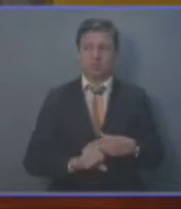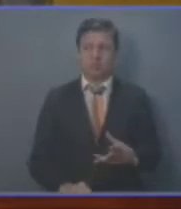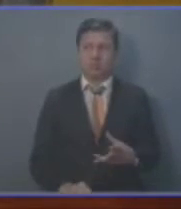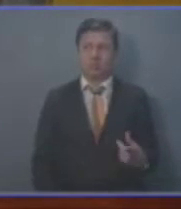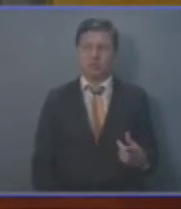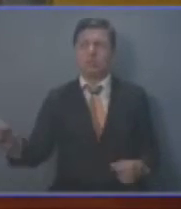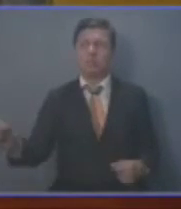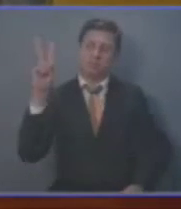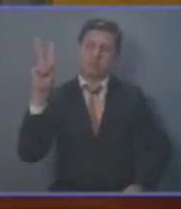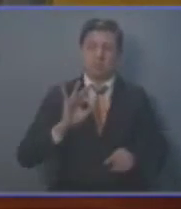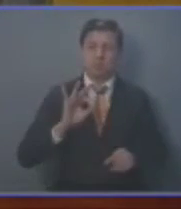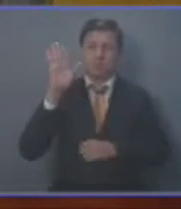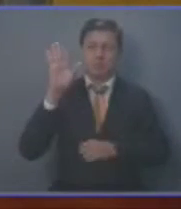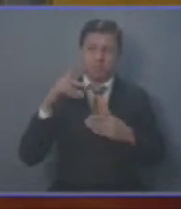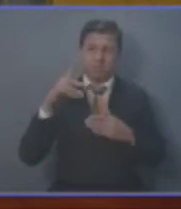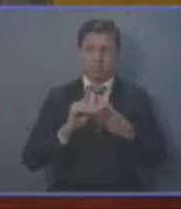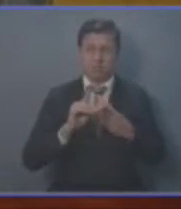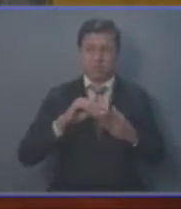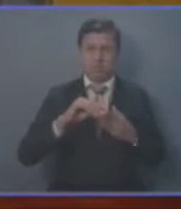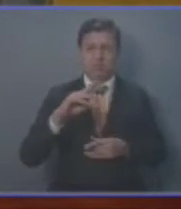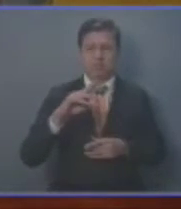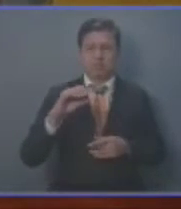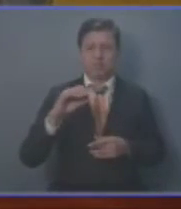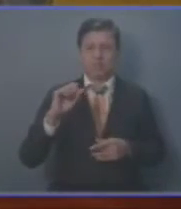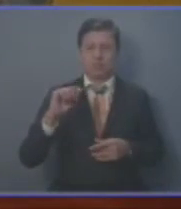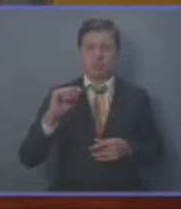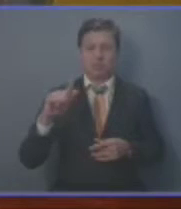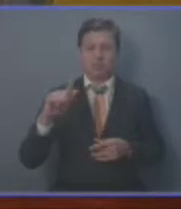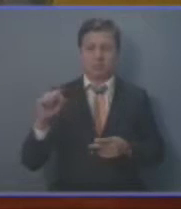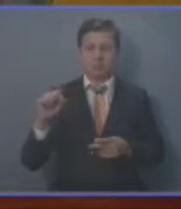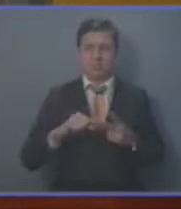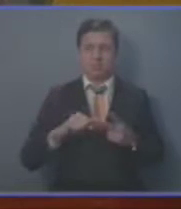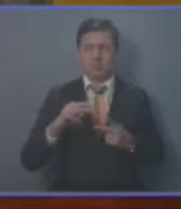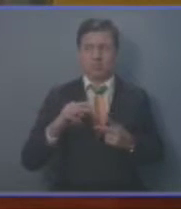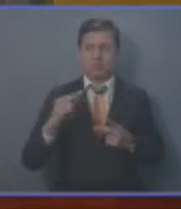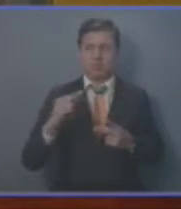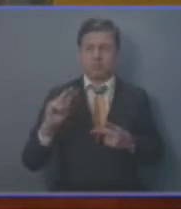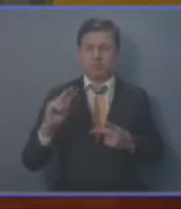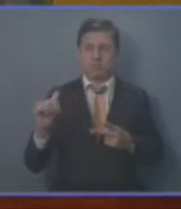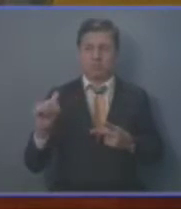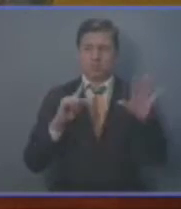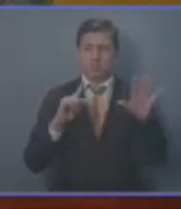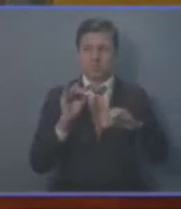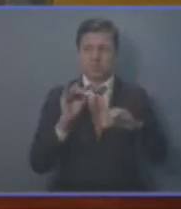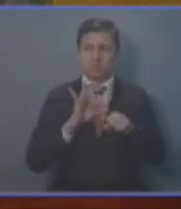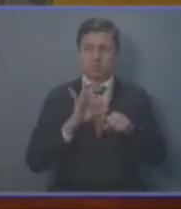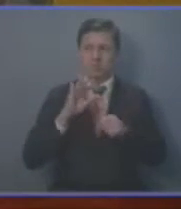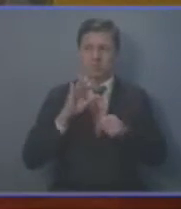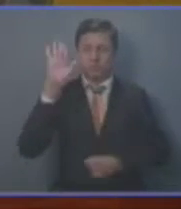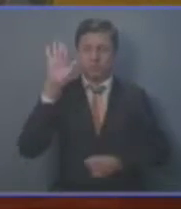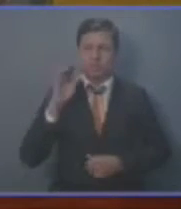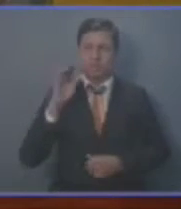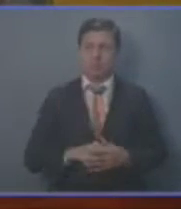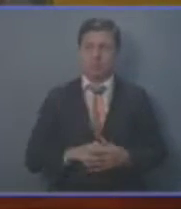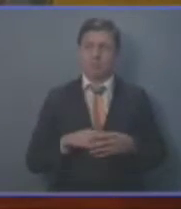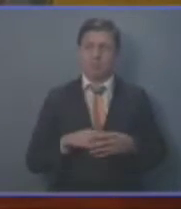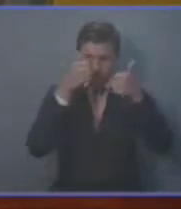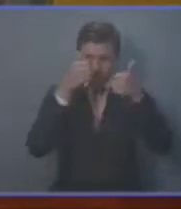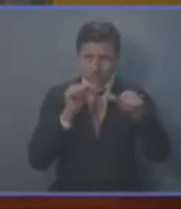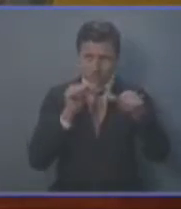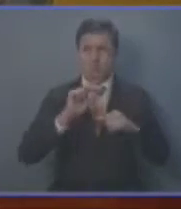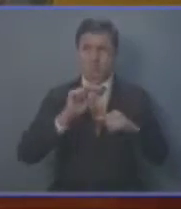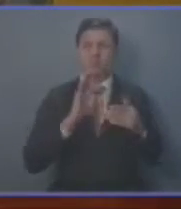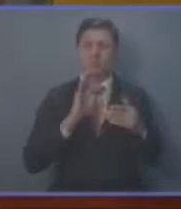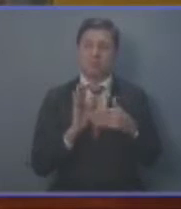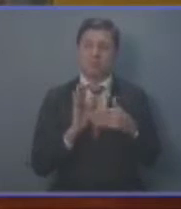y 2 a mano alzada del diputado Jorge Rosales, el diputado Arturo Magaña con 60 votos a favor y 2